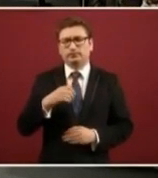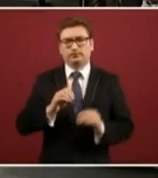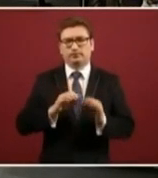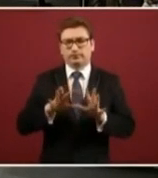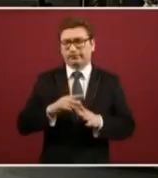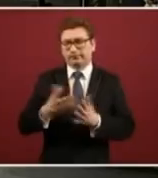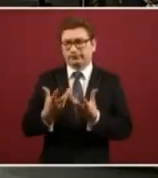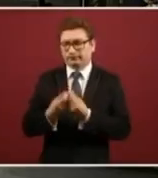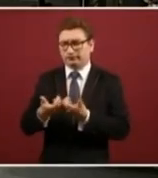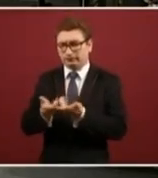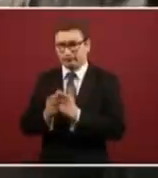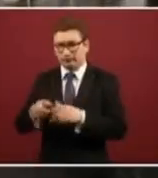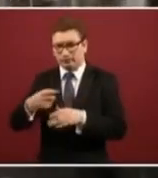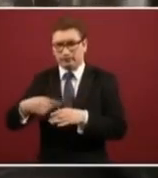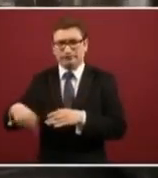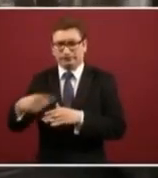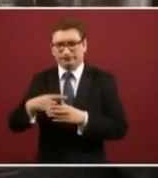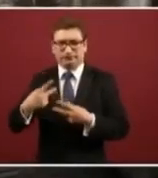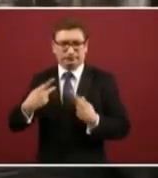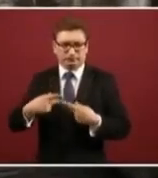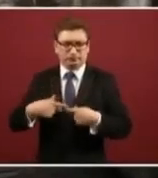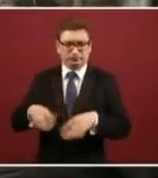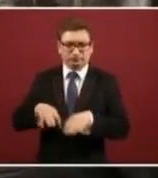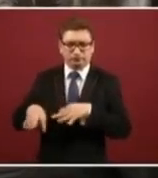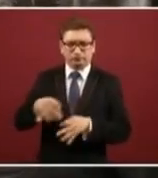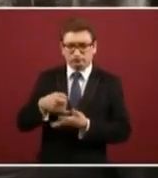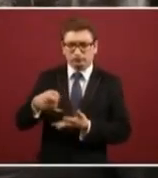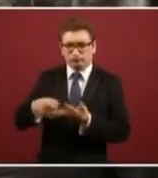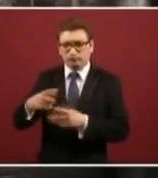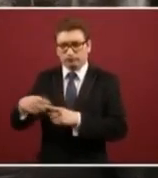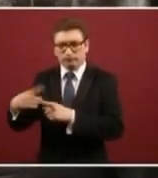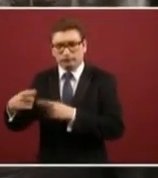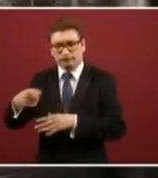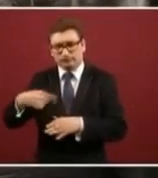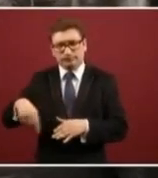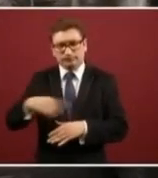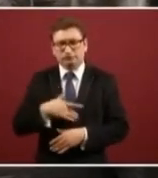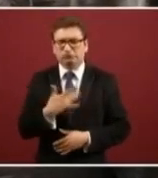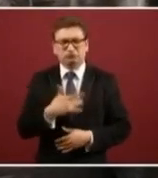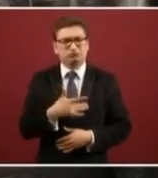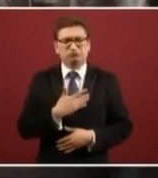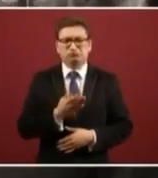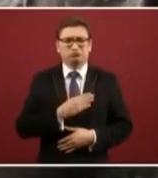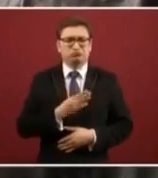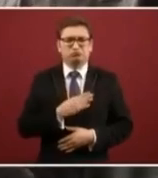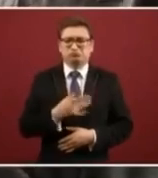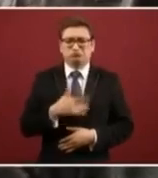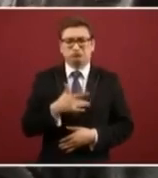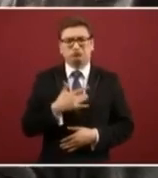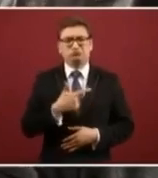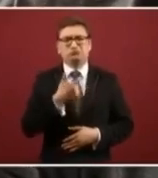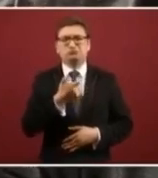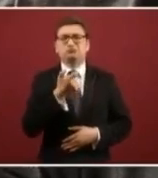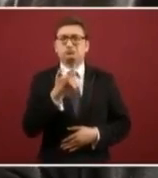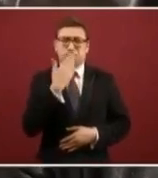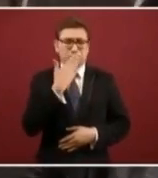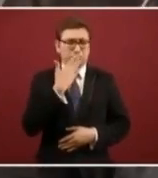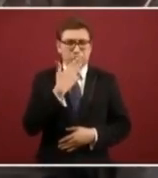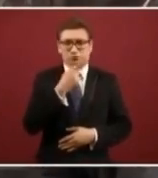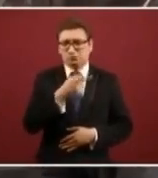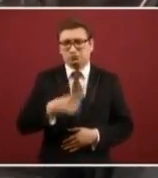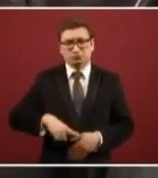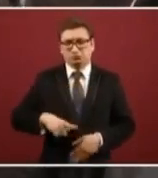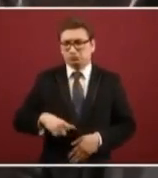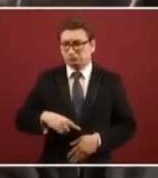grupos de productores, con organizaciones productoras, y hay beneplácito, digamos, por los precios de garantía que está